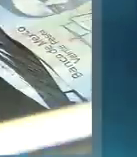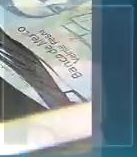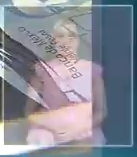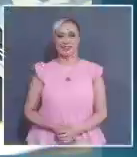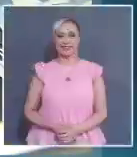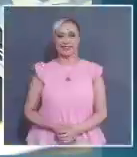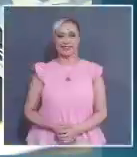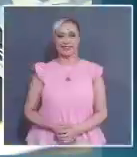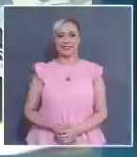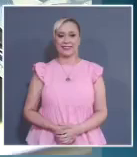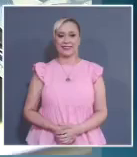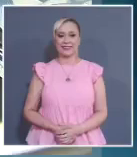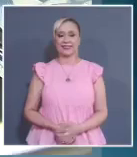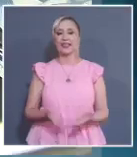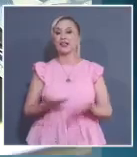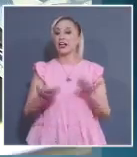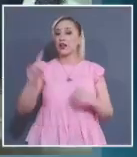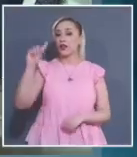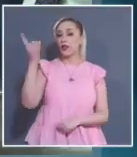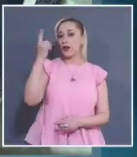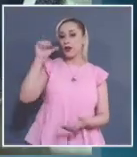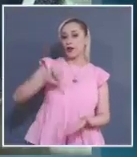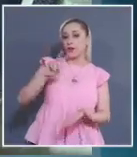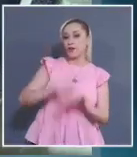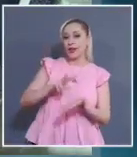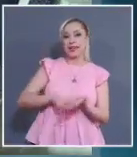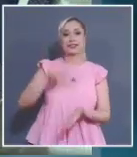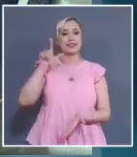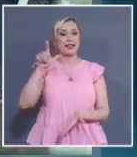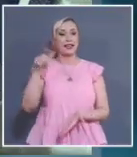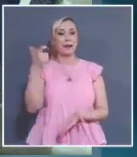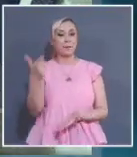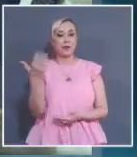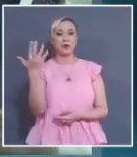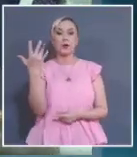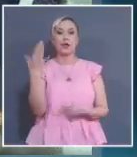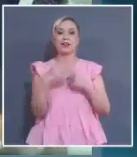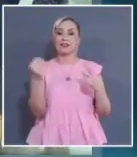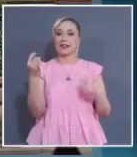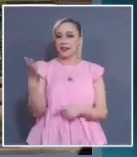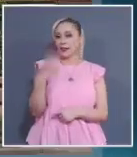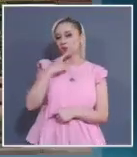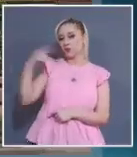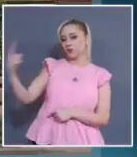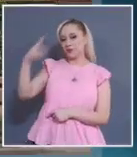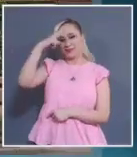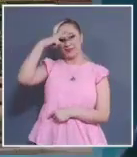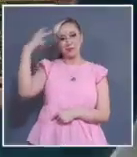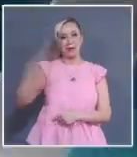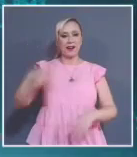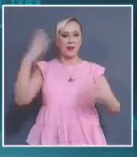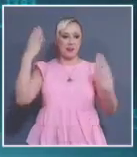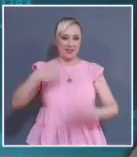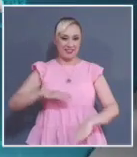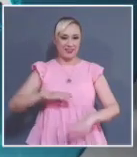El tipo de cambio se ubicó en 17 pesos con 50 centavos por dólar, de acuerdo con información del Banco de